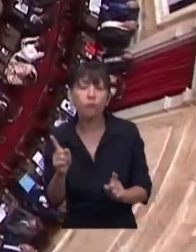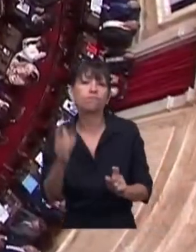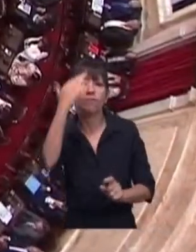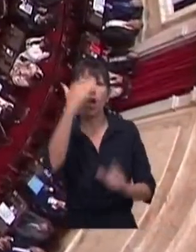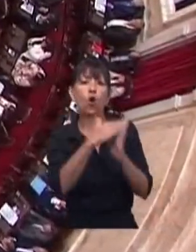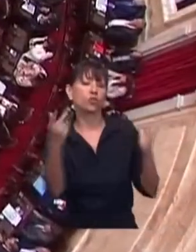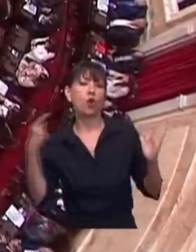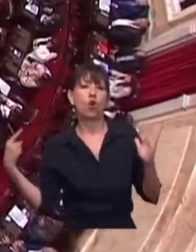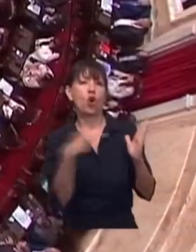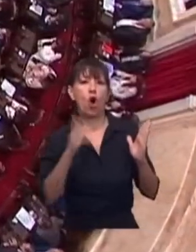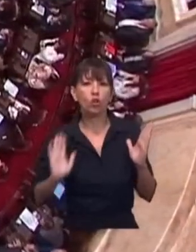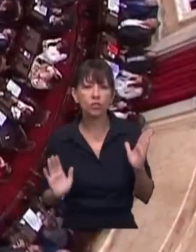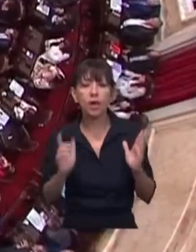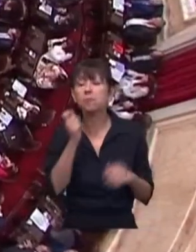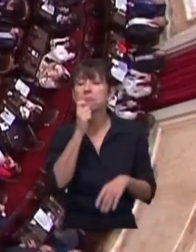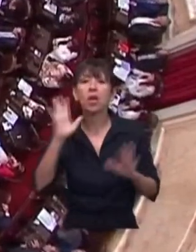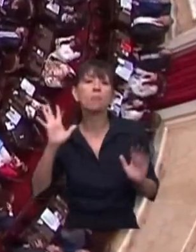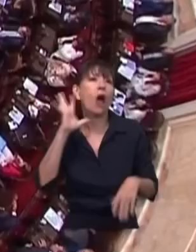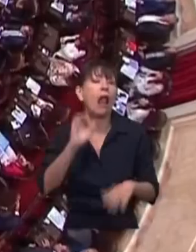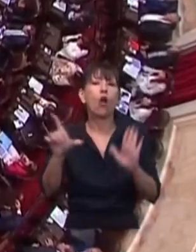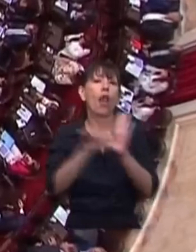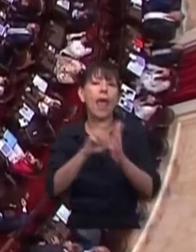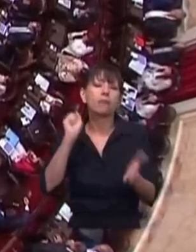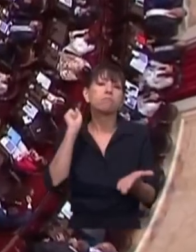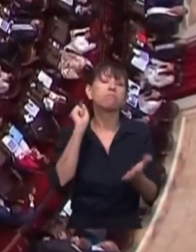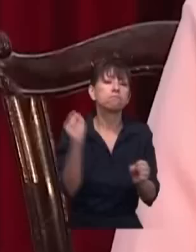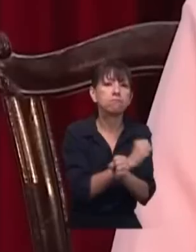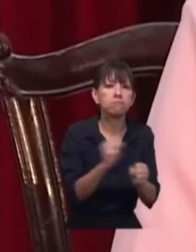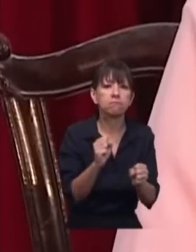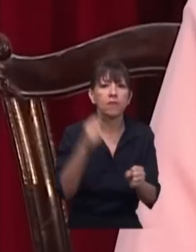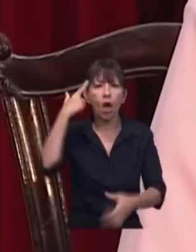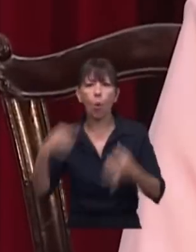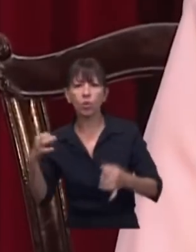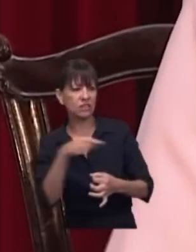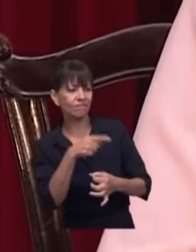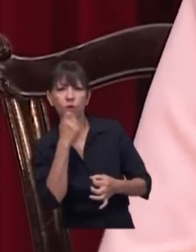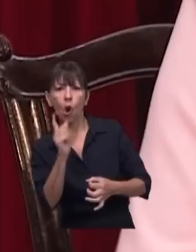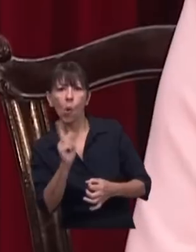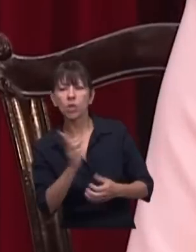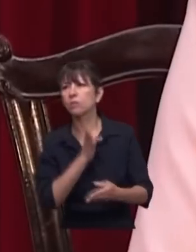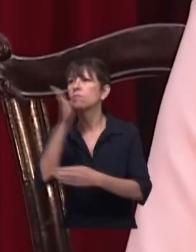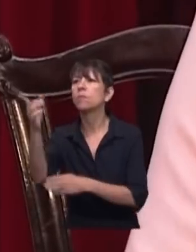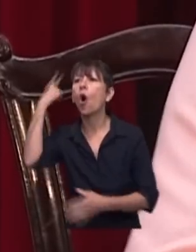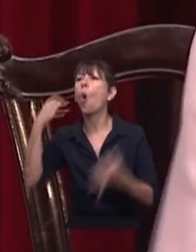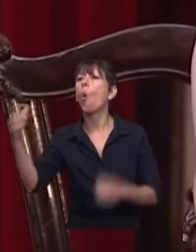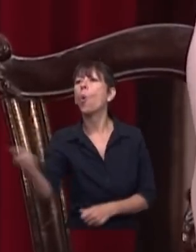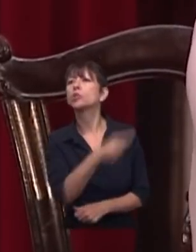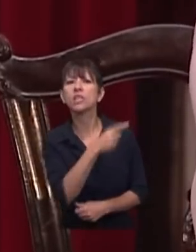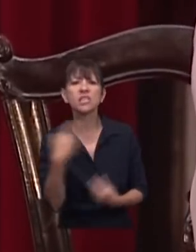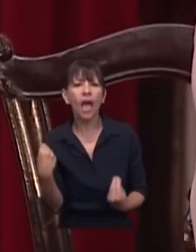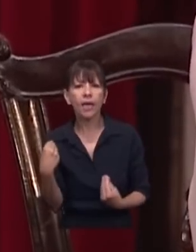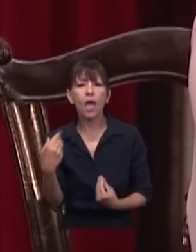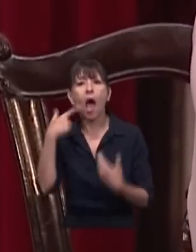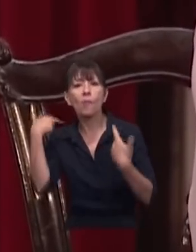los que ante cualquier sanción desfavorable de leyes corren a judicializar la medida, aprovechando a sus amistades con jueces